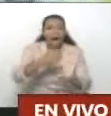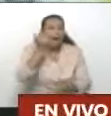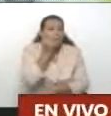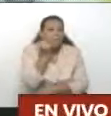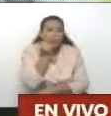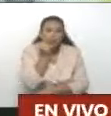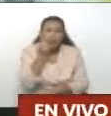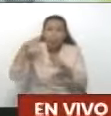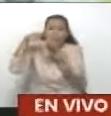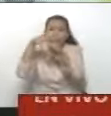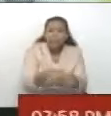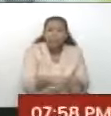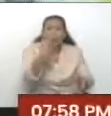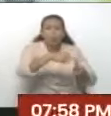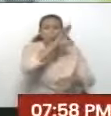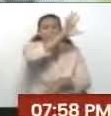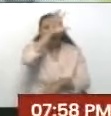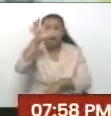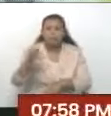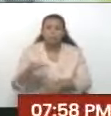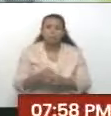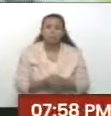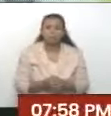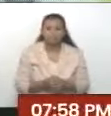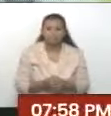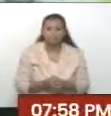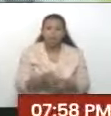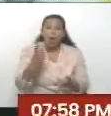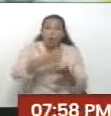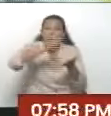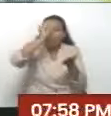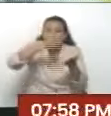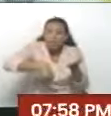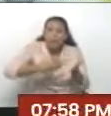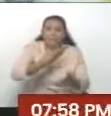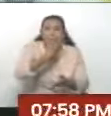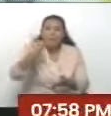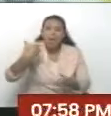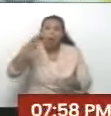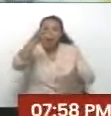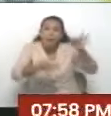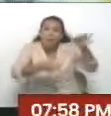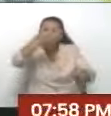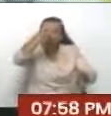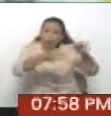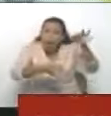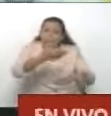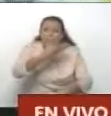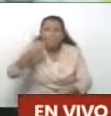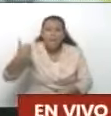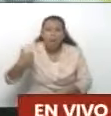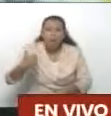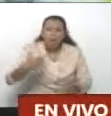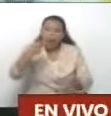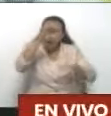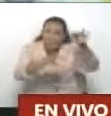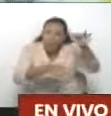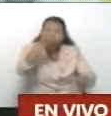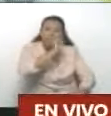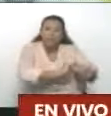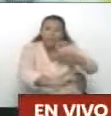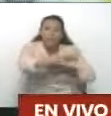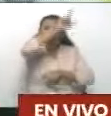son sometidos en esos países. Contratar los mejores abogados, los mejores bufetes que defiendan a